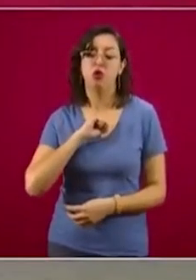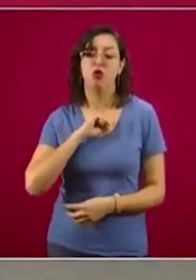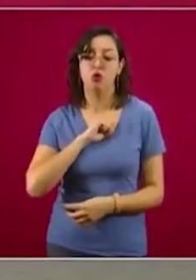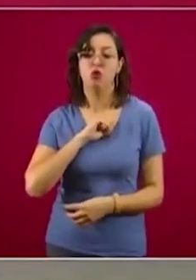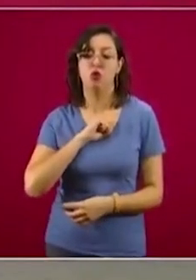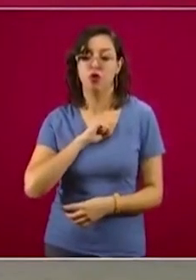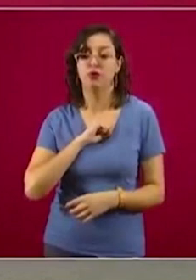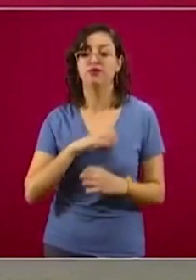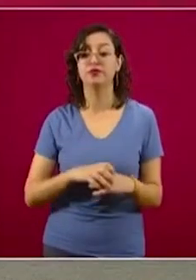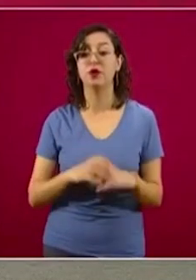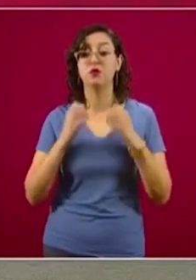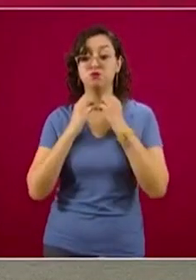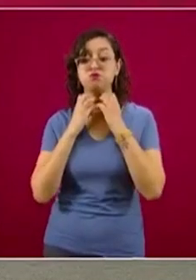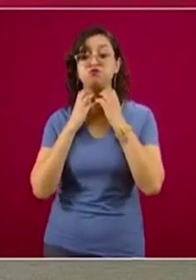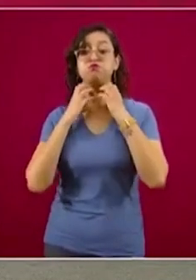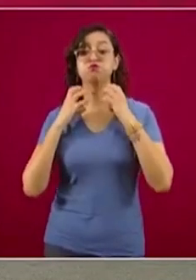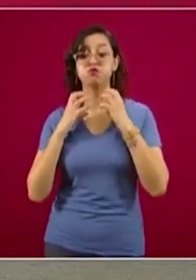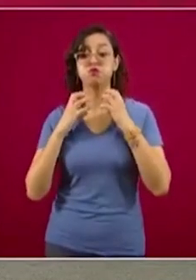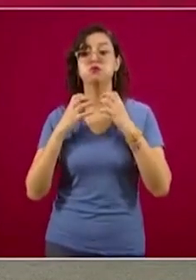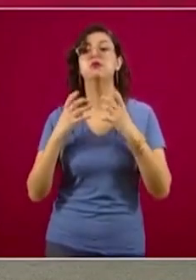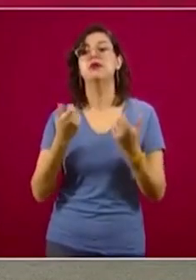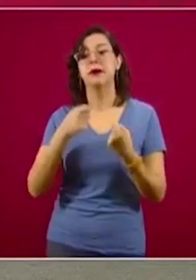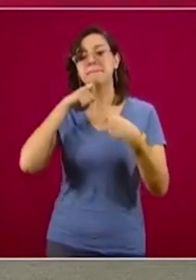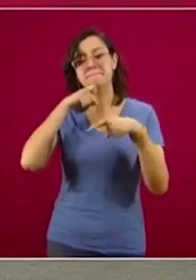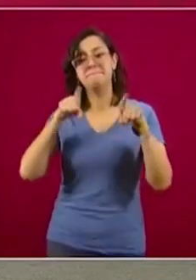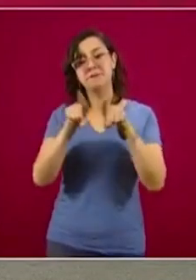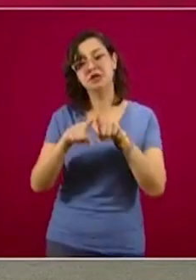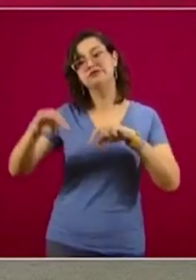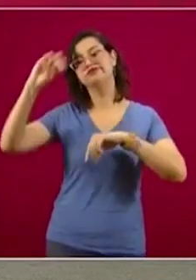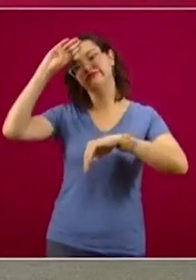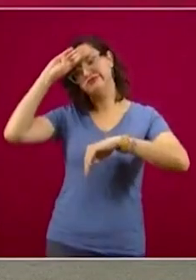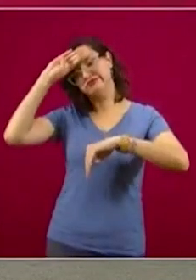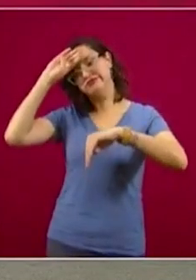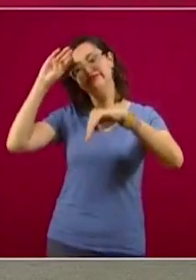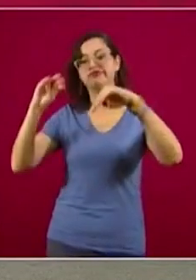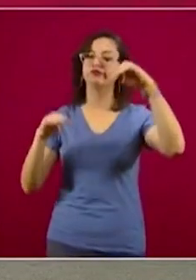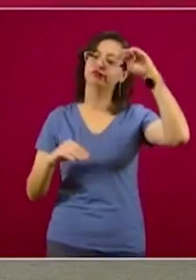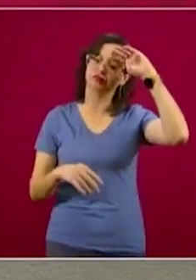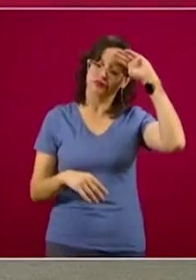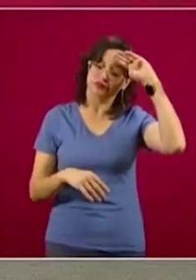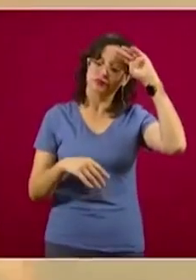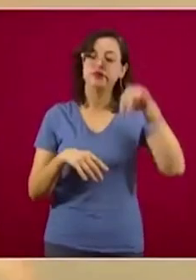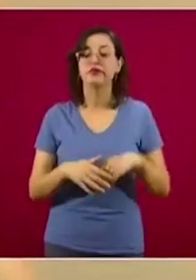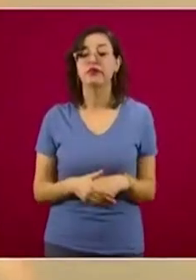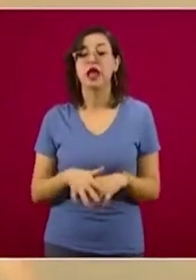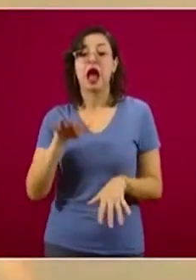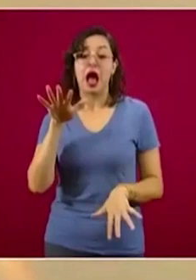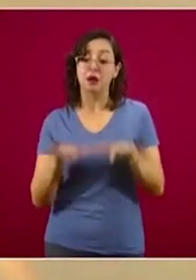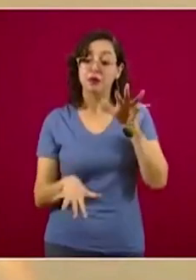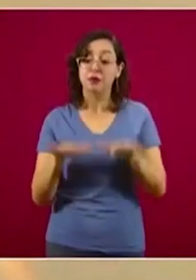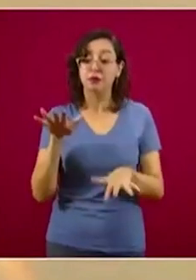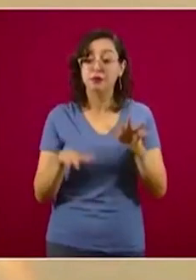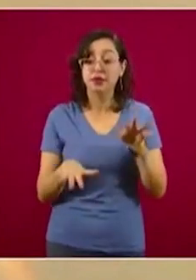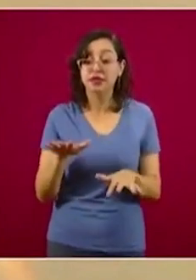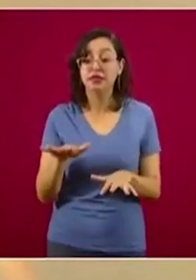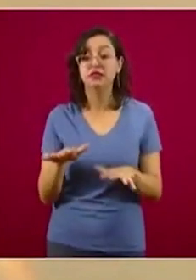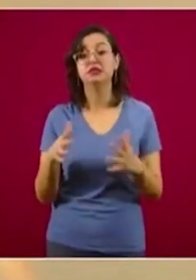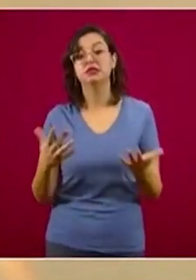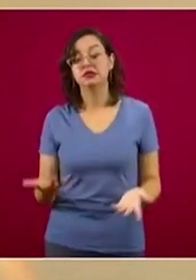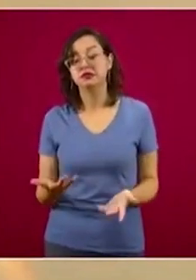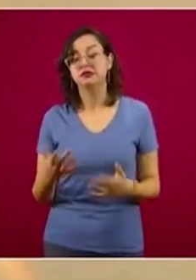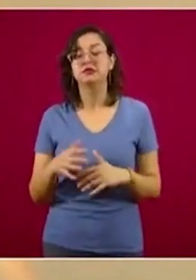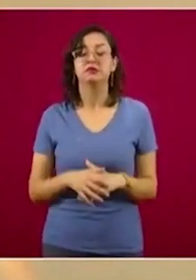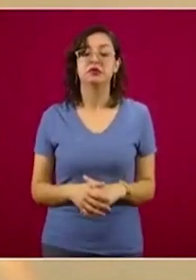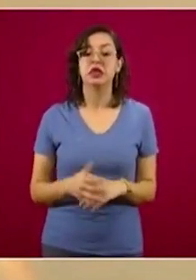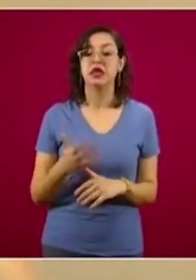y esta inflamación también nos causa fiebre y es otro de los síntomas importantes en algunos casos más o menos 2 de